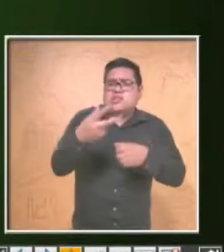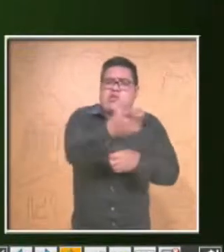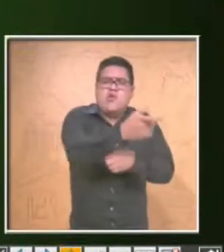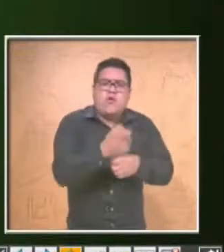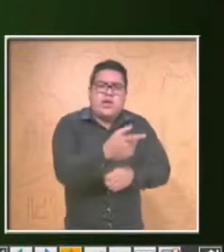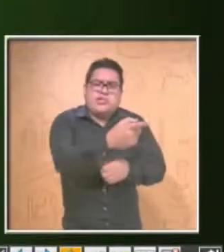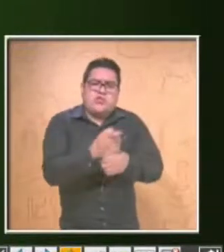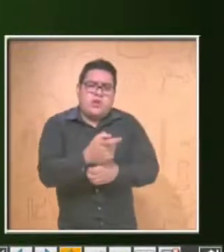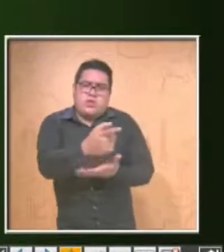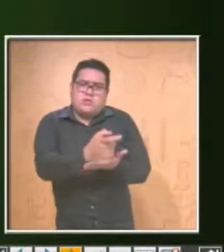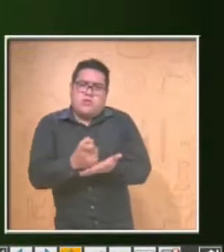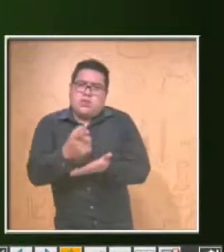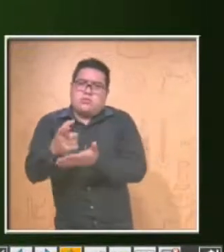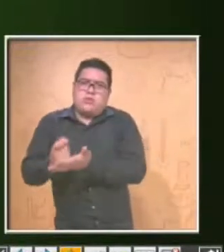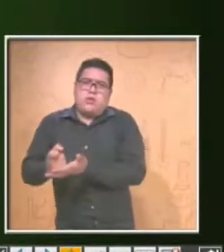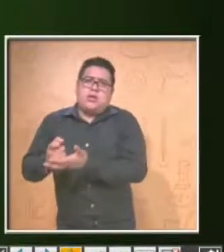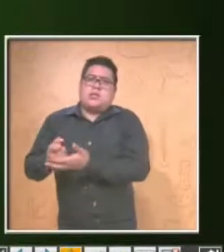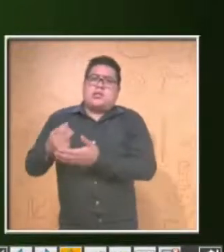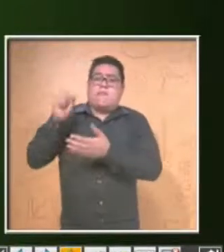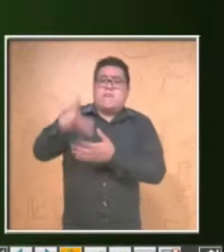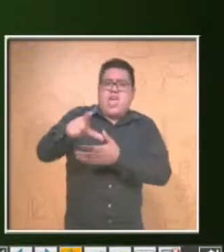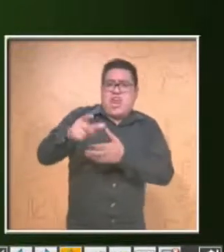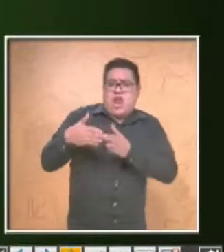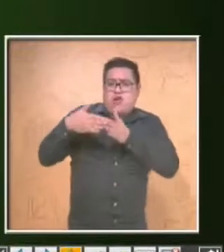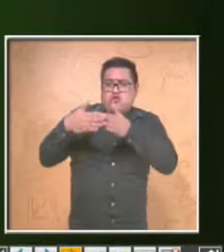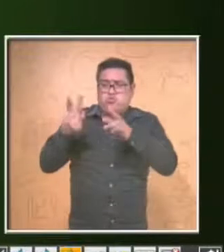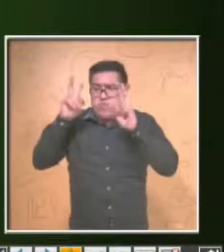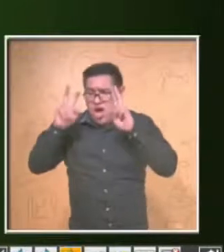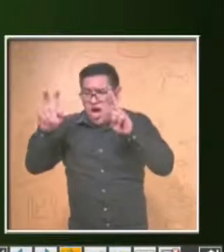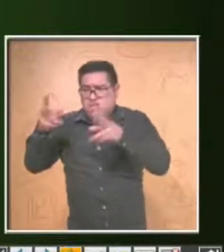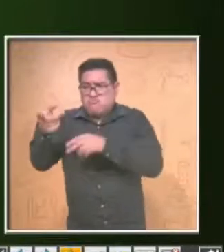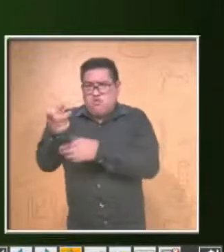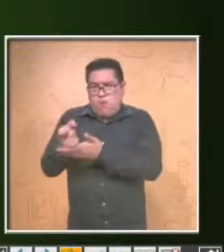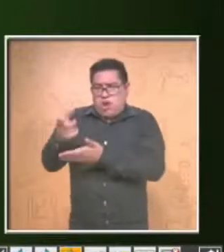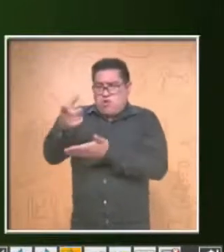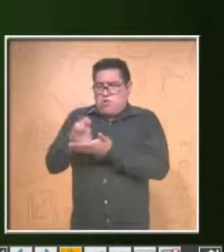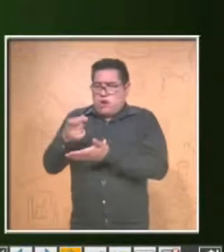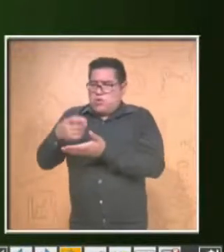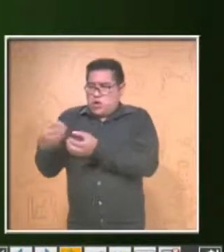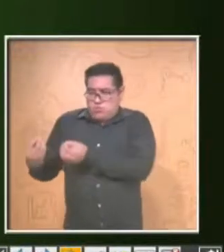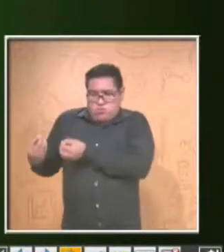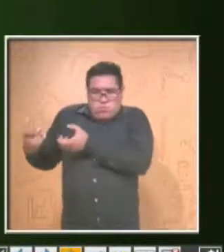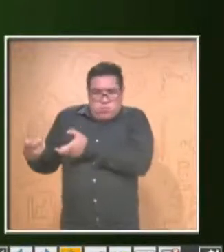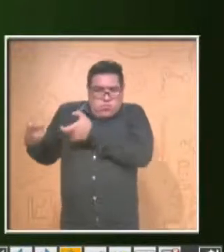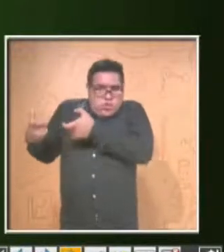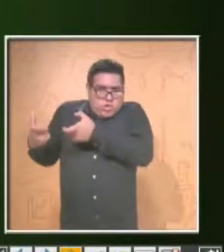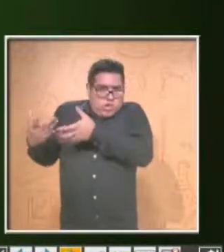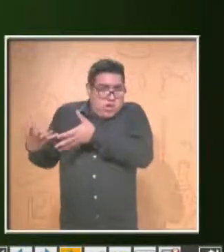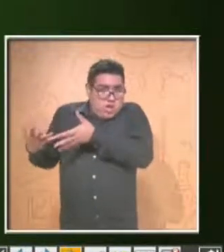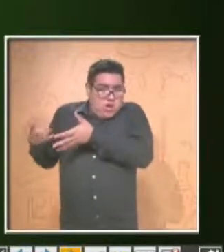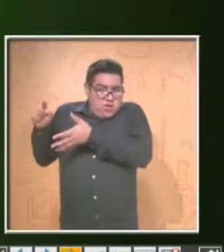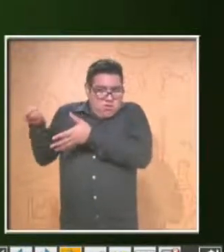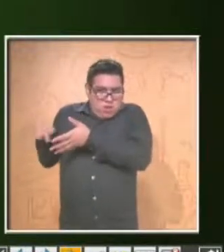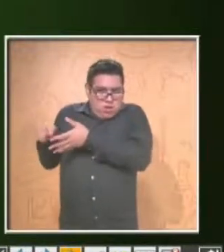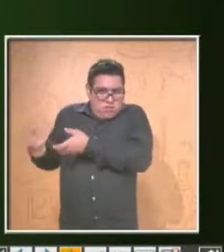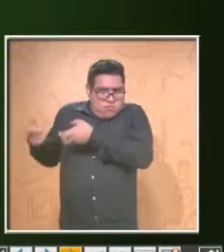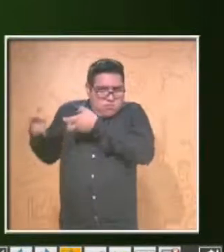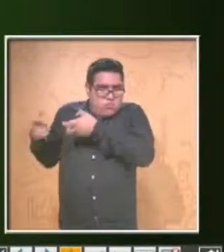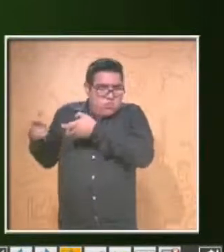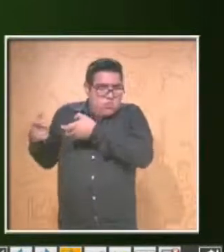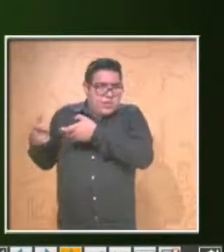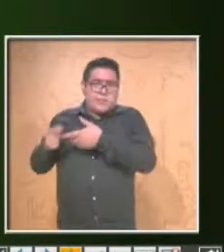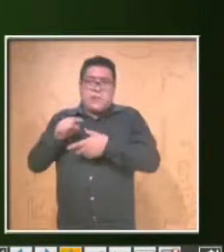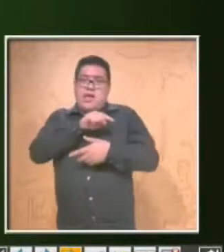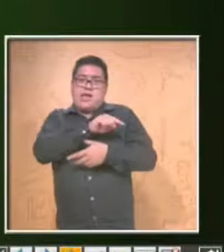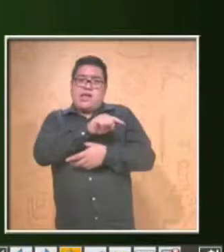las importaciones y exportaciones. Imponer a sus colonos también la restricción para que no puedan